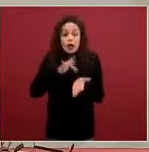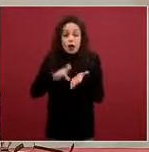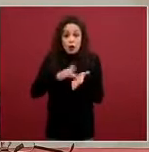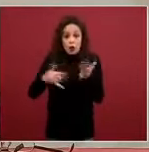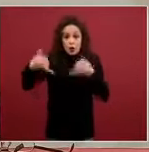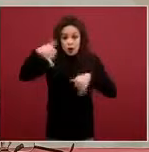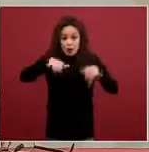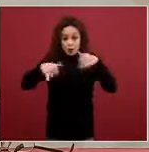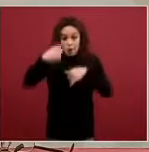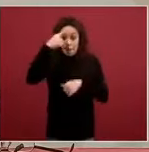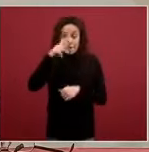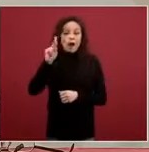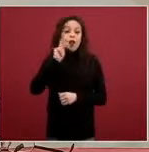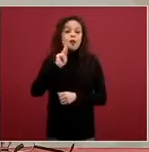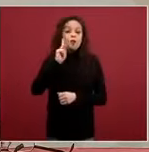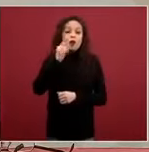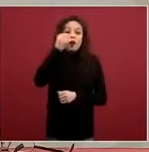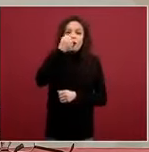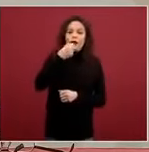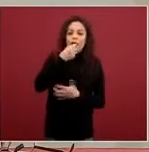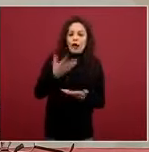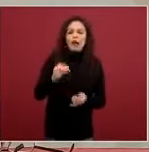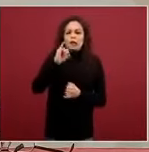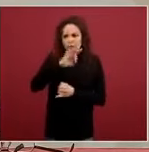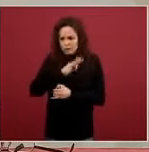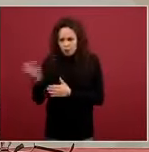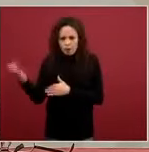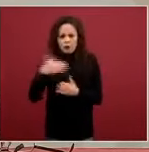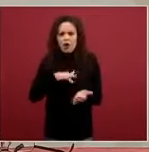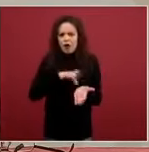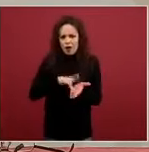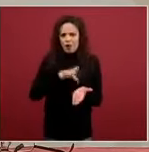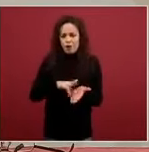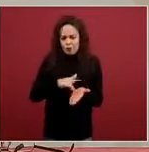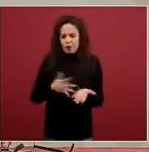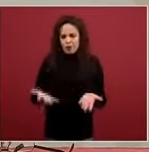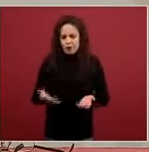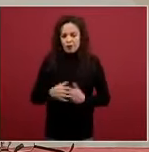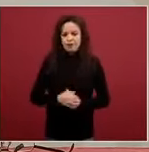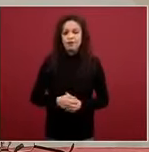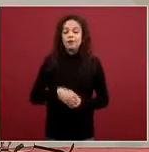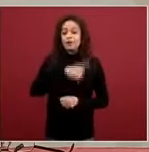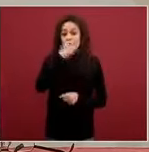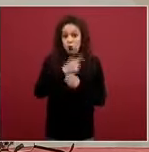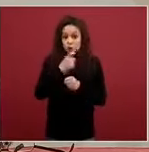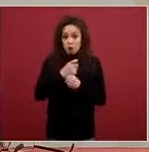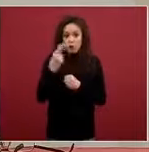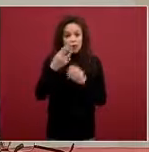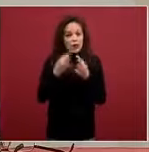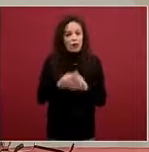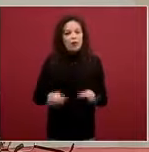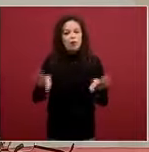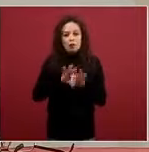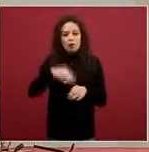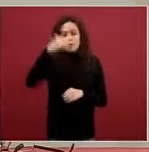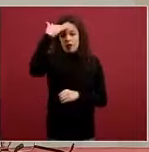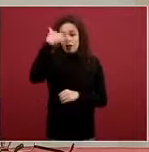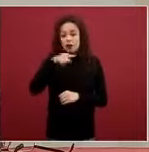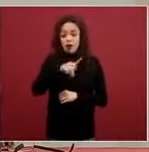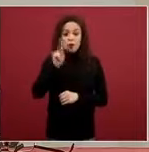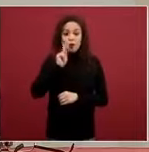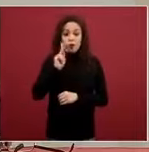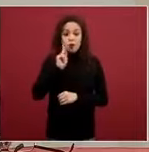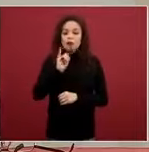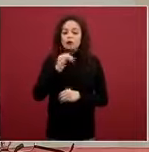dos condiciones. Uno, demostrar que las pruebas eran competentes. Y el INDRE, en uso de